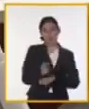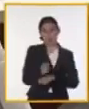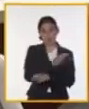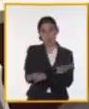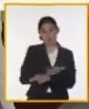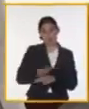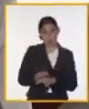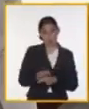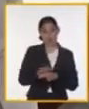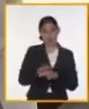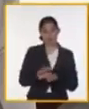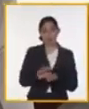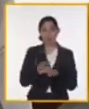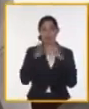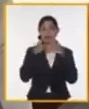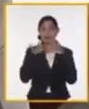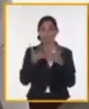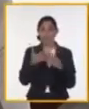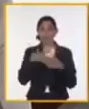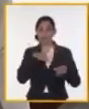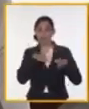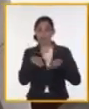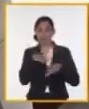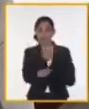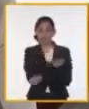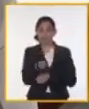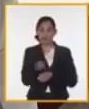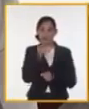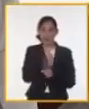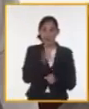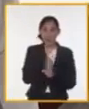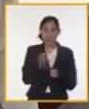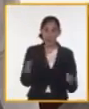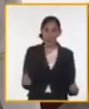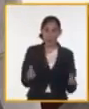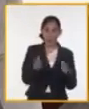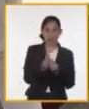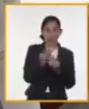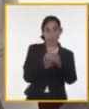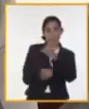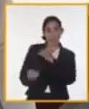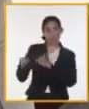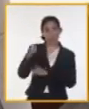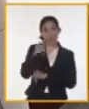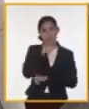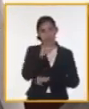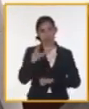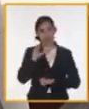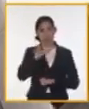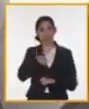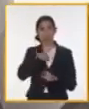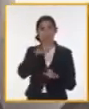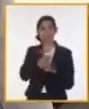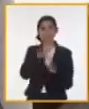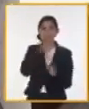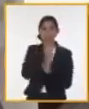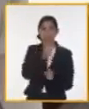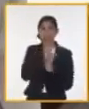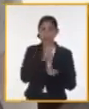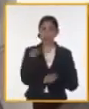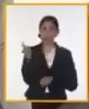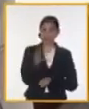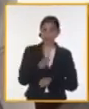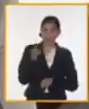en la educación general, que estamos trabajando de conjunto con ambos ministerios. Y también vamos a estar trabajando en función de